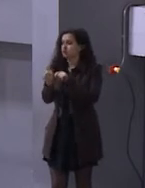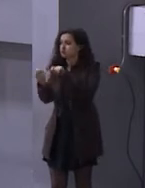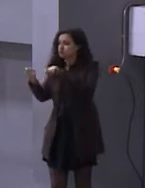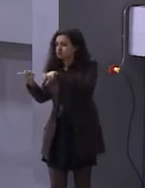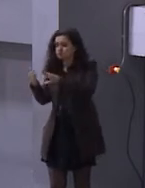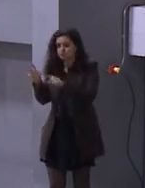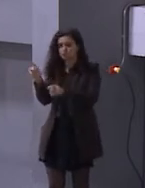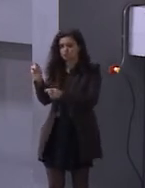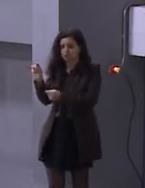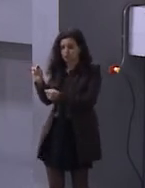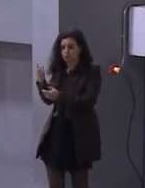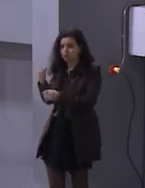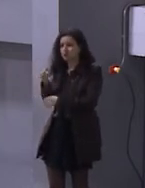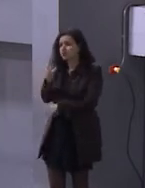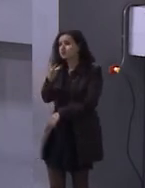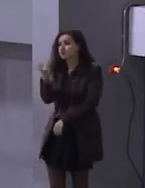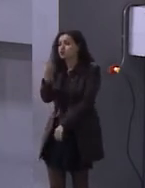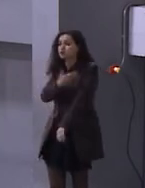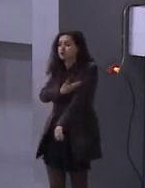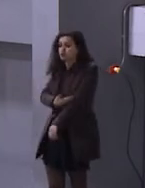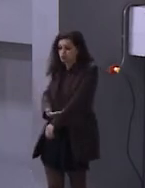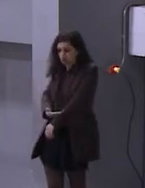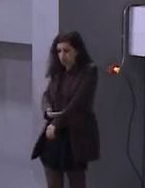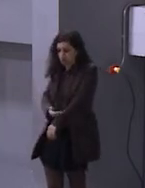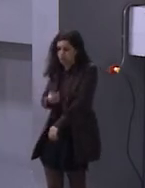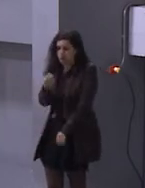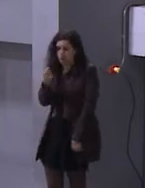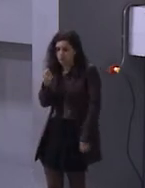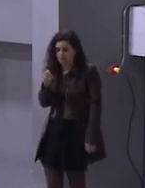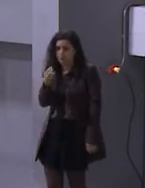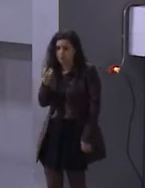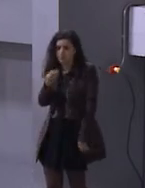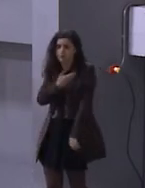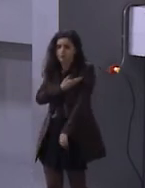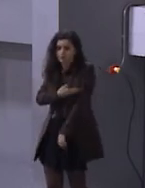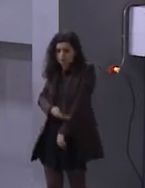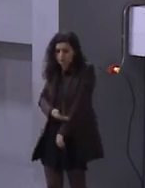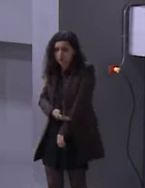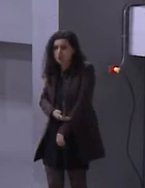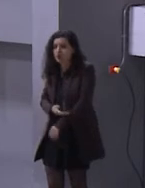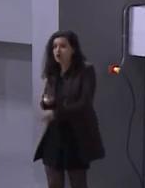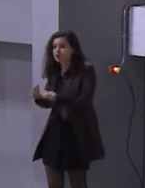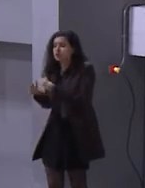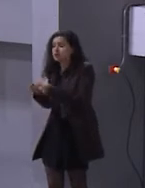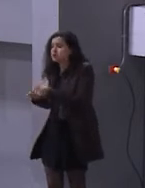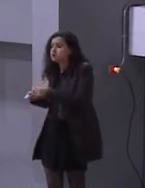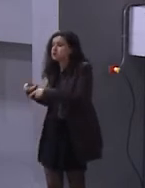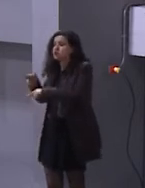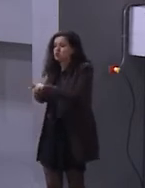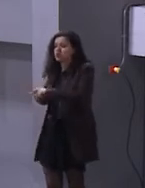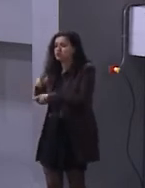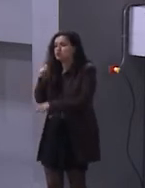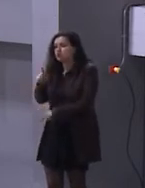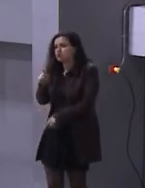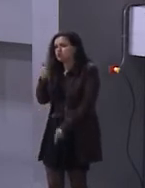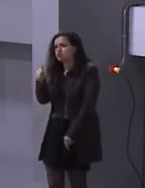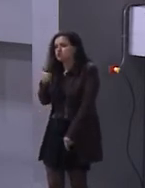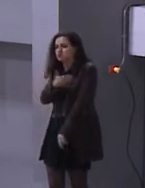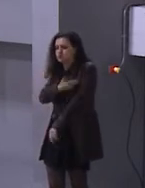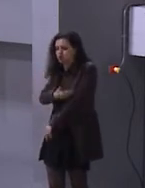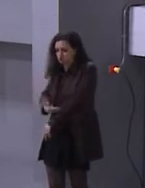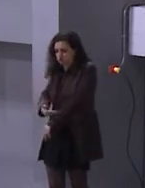momento 300 millones de pesos y vamos a hacer un adicional de 110